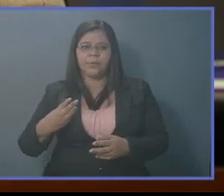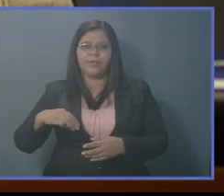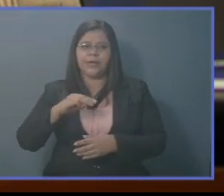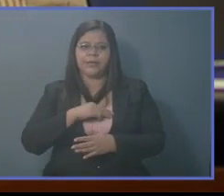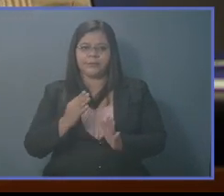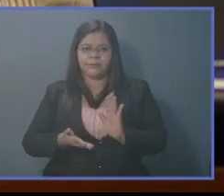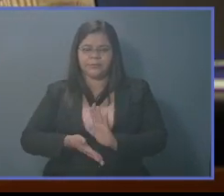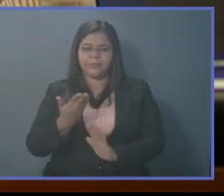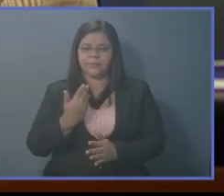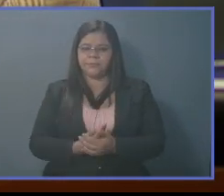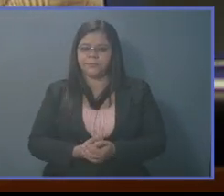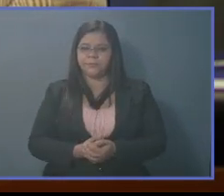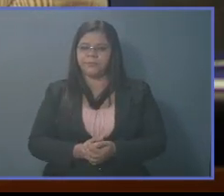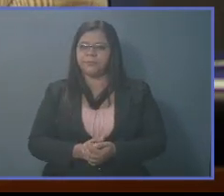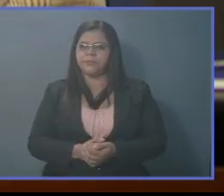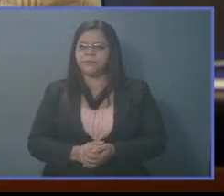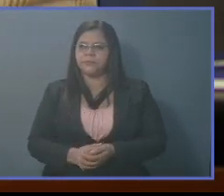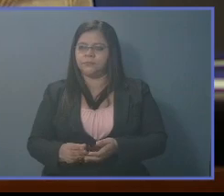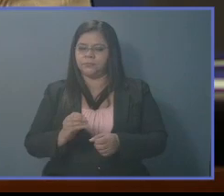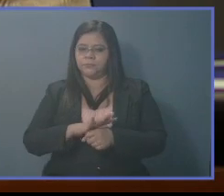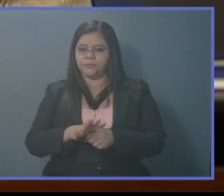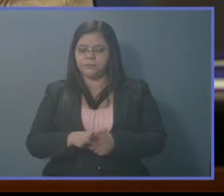atender personas con